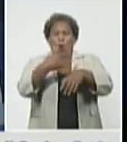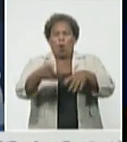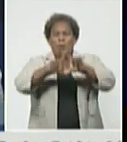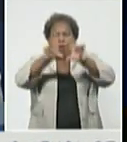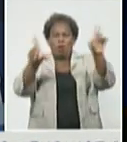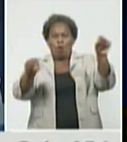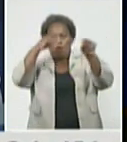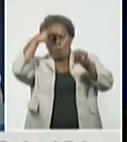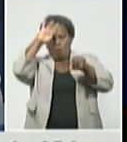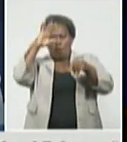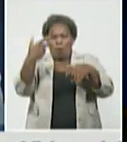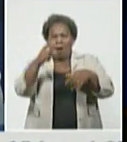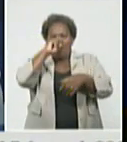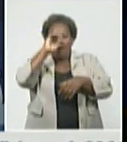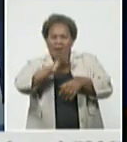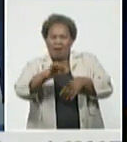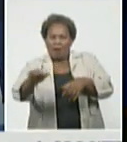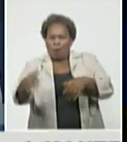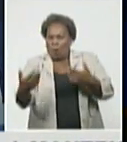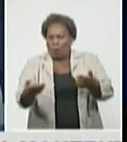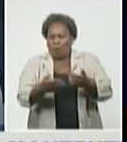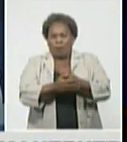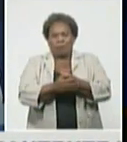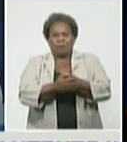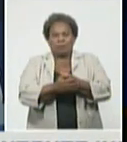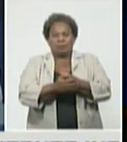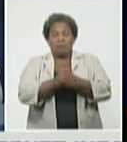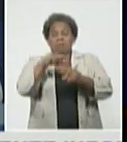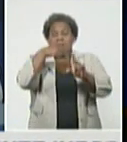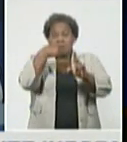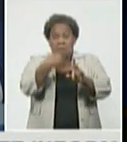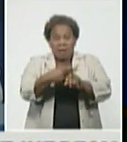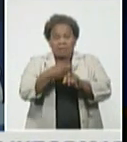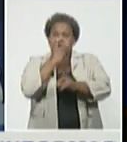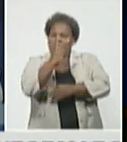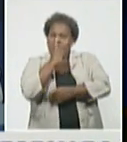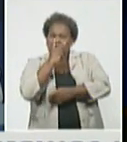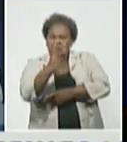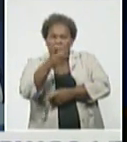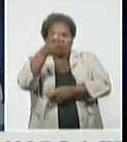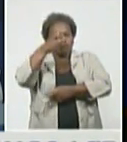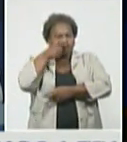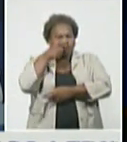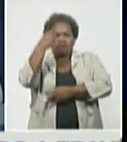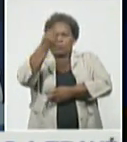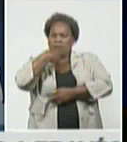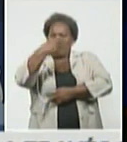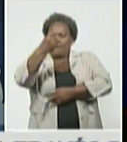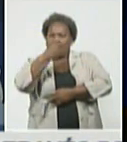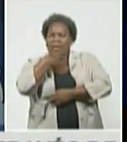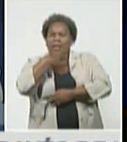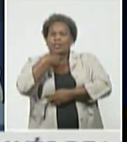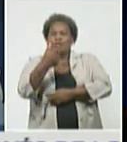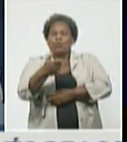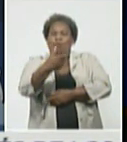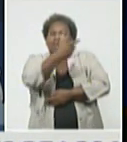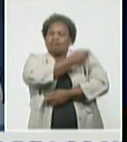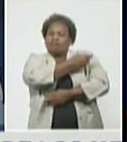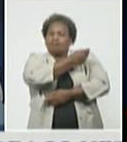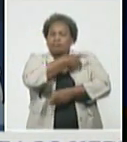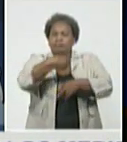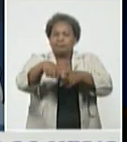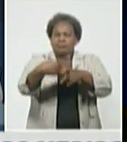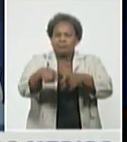casos pediátricos, además de los protocolos de atención, los tratamientos que se aplican, que